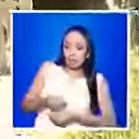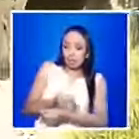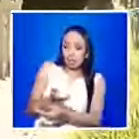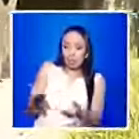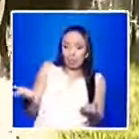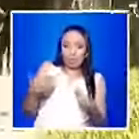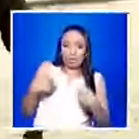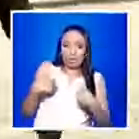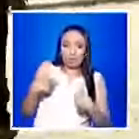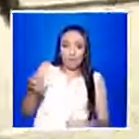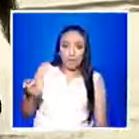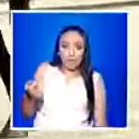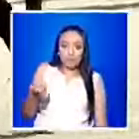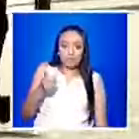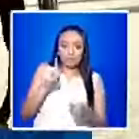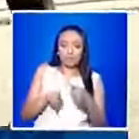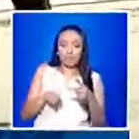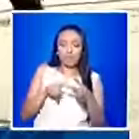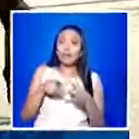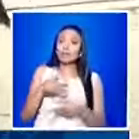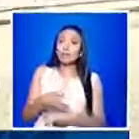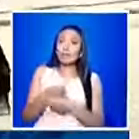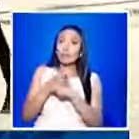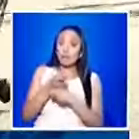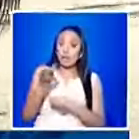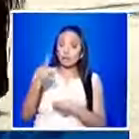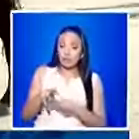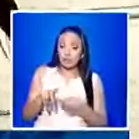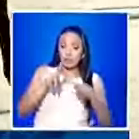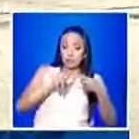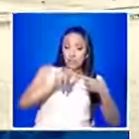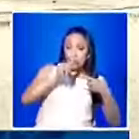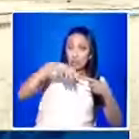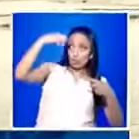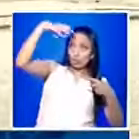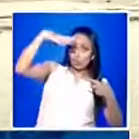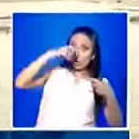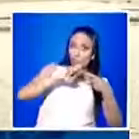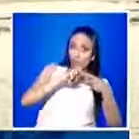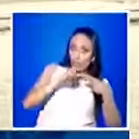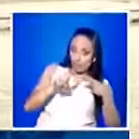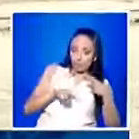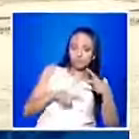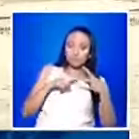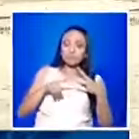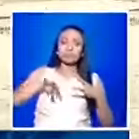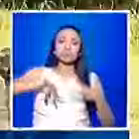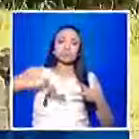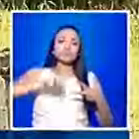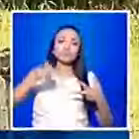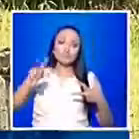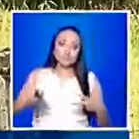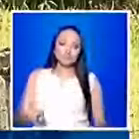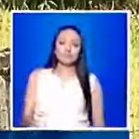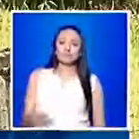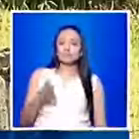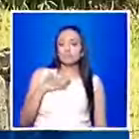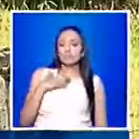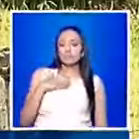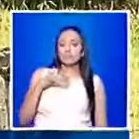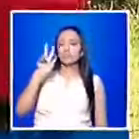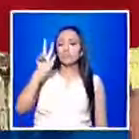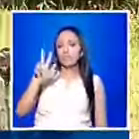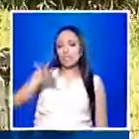además seguridad. Porque no solo el intenso sol está causando daño, sino también los problemas con la delincuencia. A mí me robaron